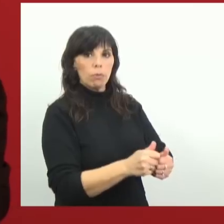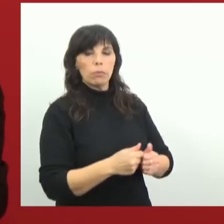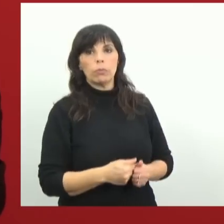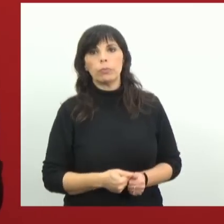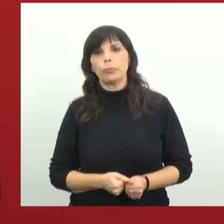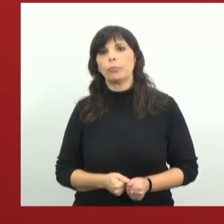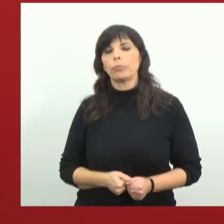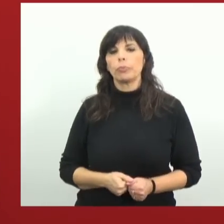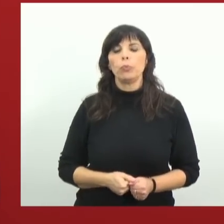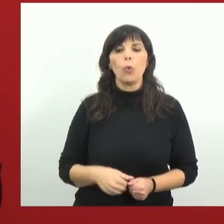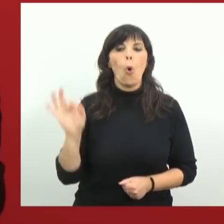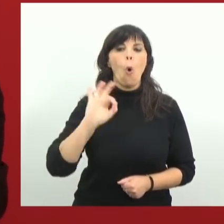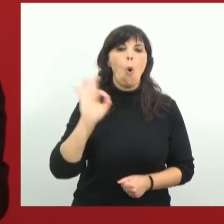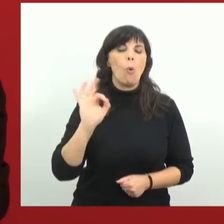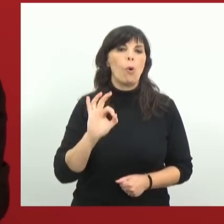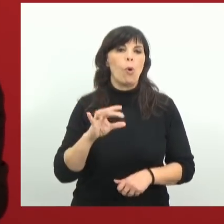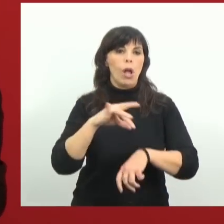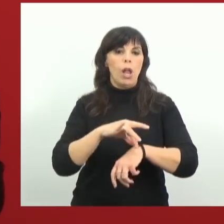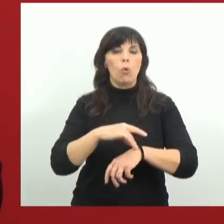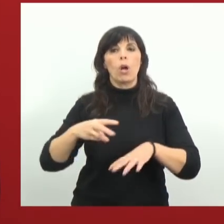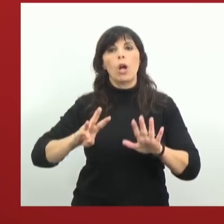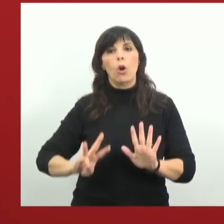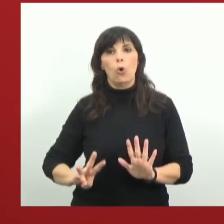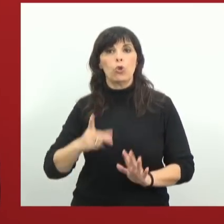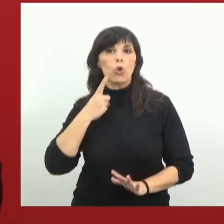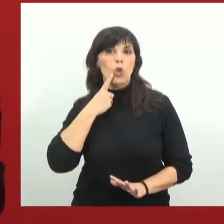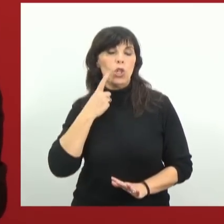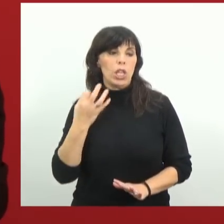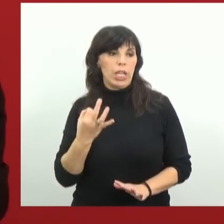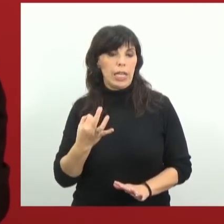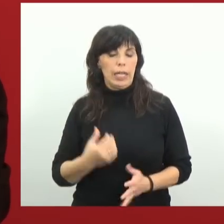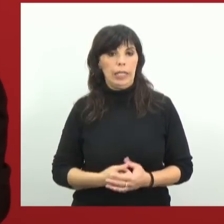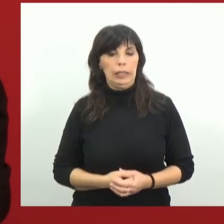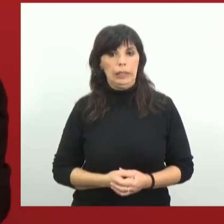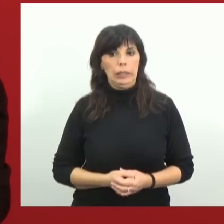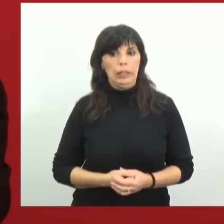O como dice aquí en Lucas 8, el Señor le llama de otra forma.